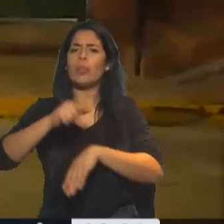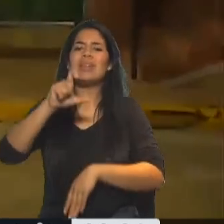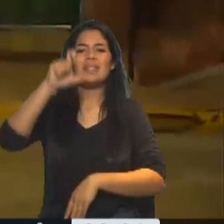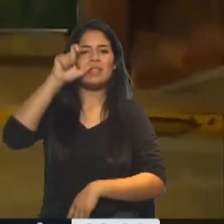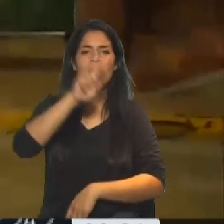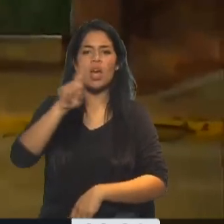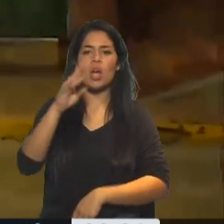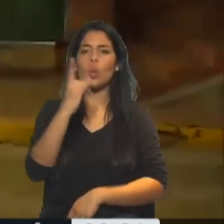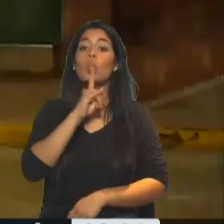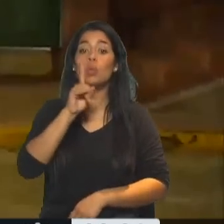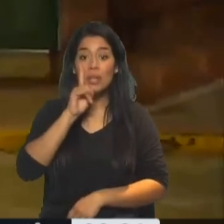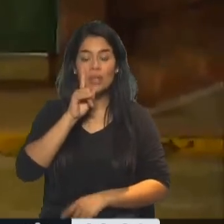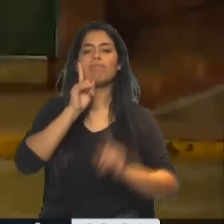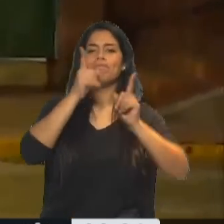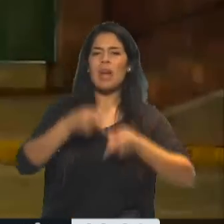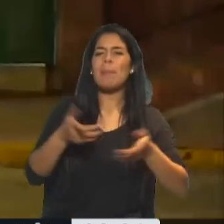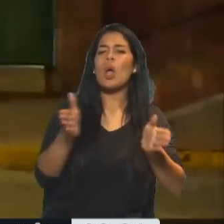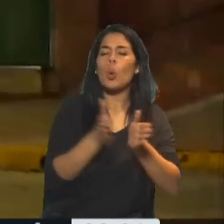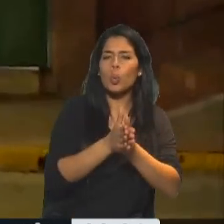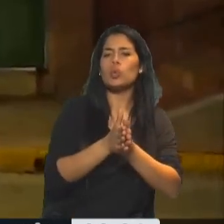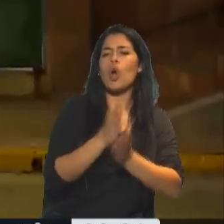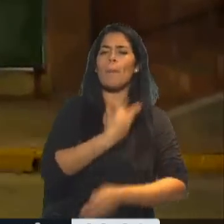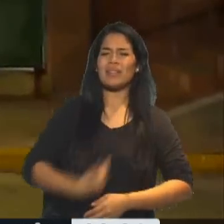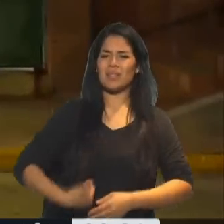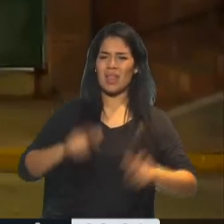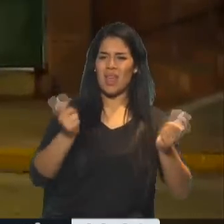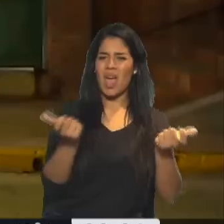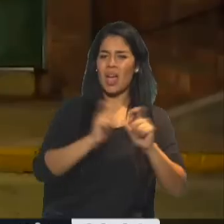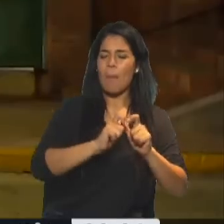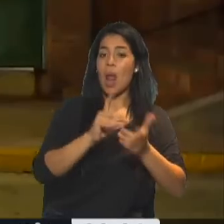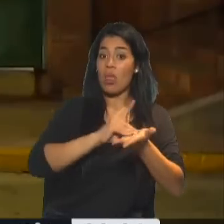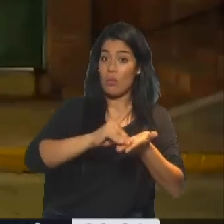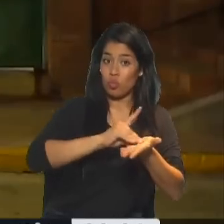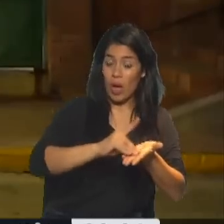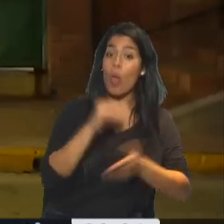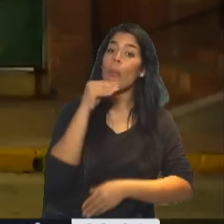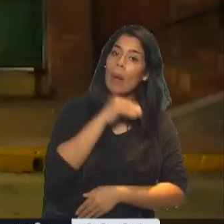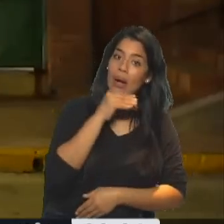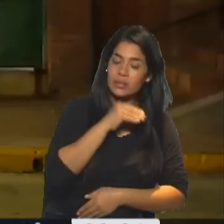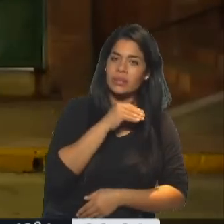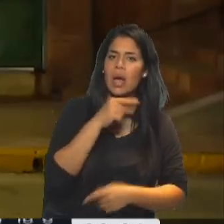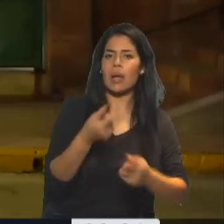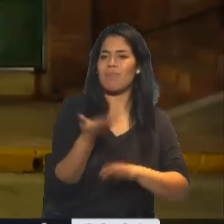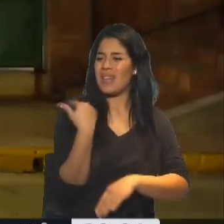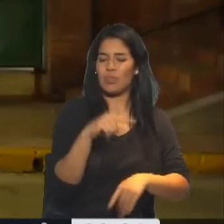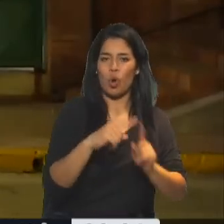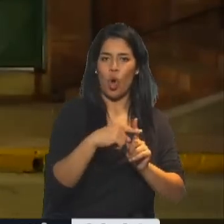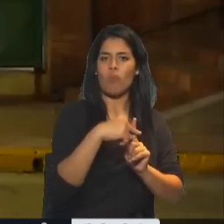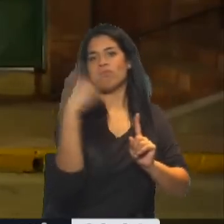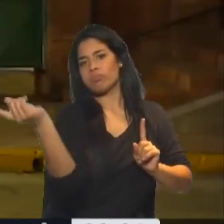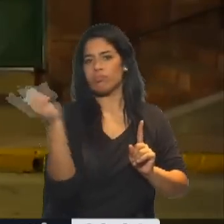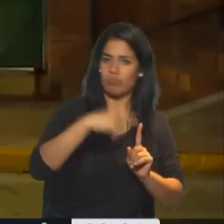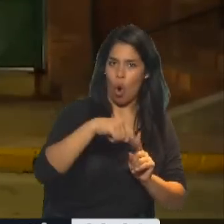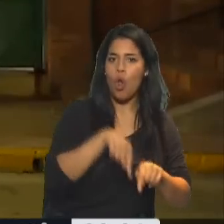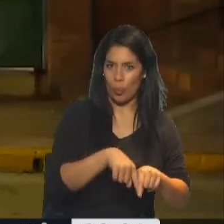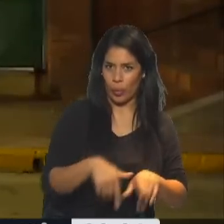de Diputados, Sergio Massa, quien está desde muy temprano, se retiró y luego volvió. También presente el